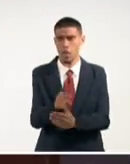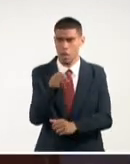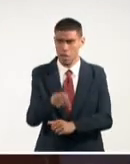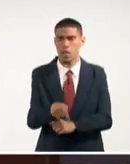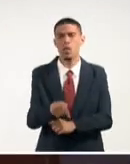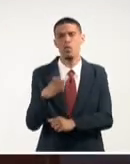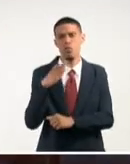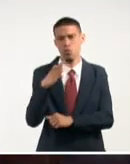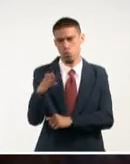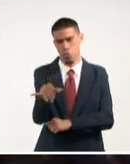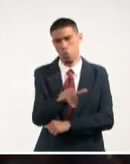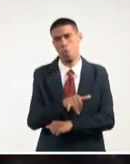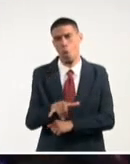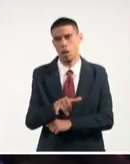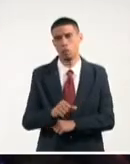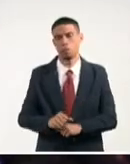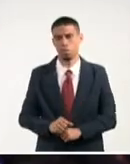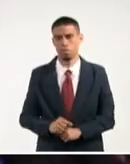estaremos.